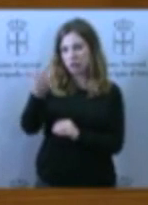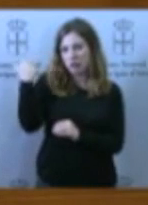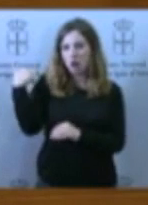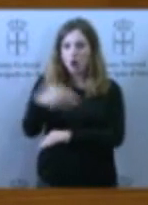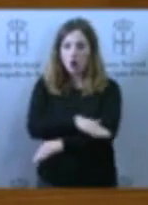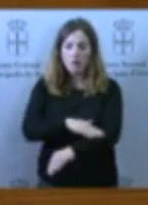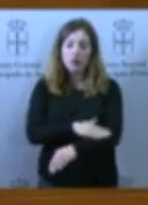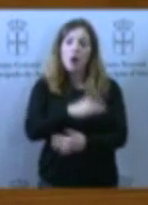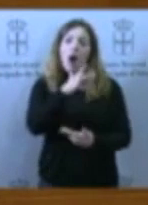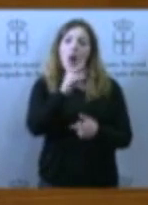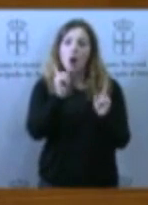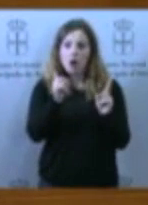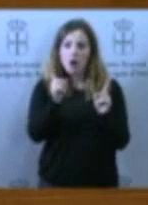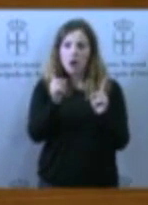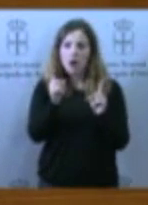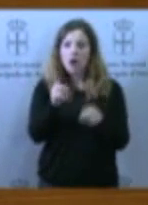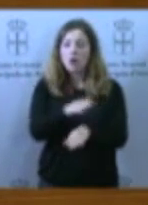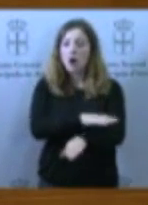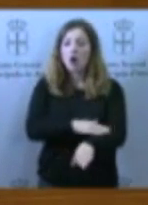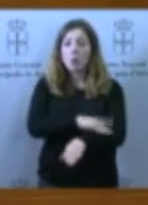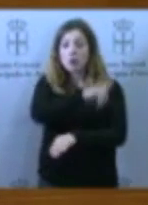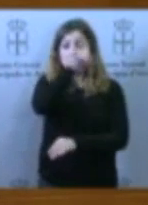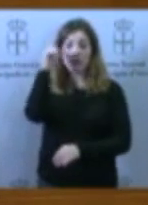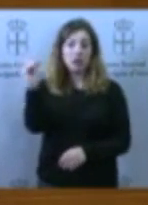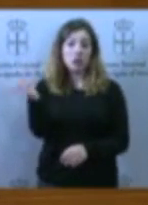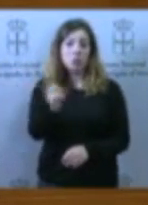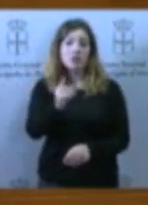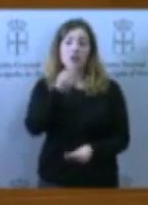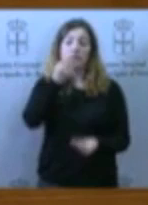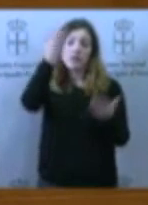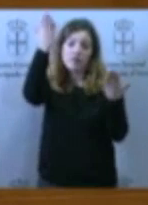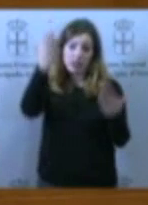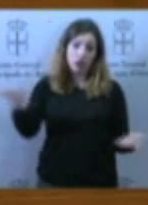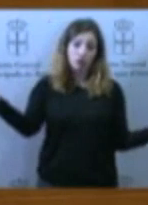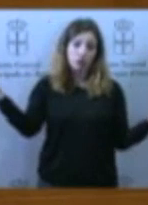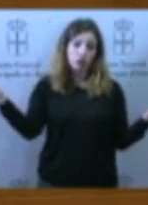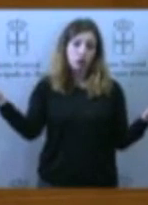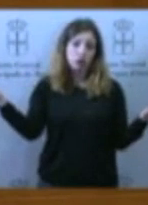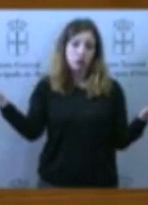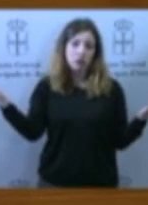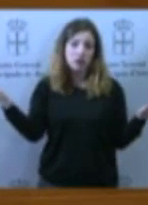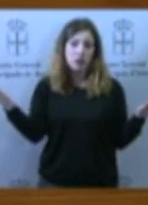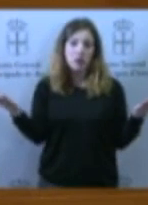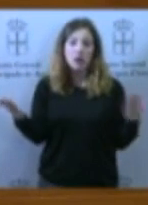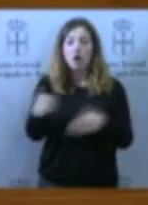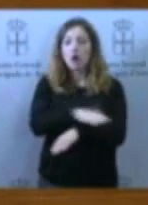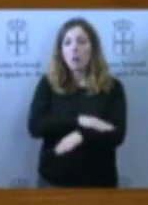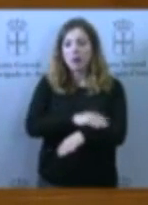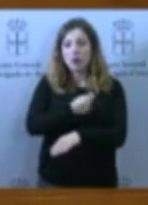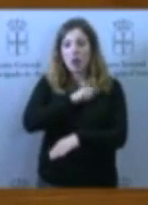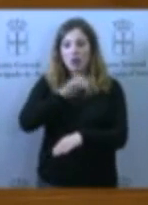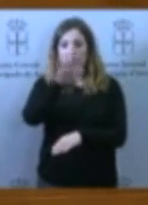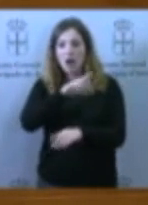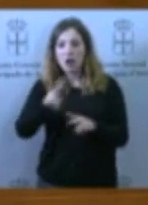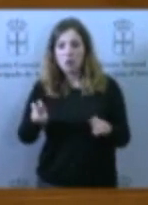Ahora bien, ahora ya no están en el Gobierno de la Nación y bienvenidos a la exigencia al Gobierno nacional. Nosotros vamos a